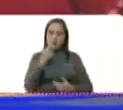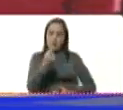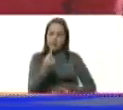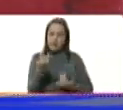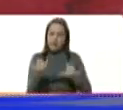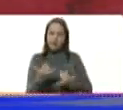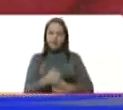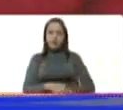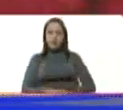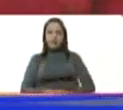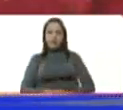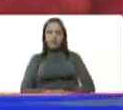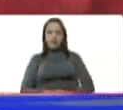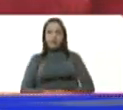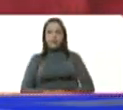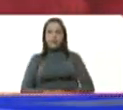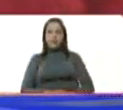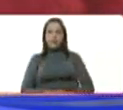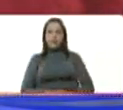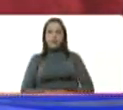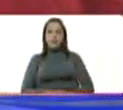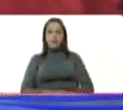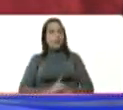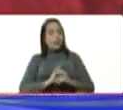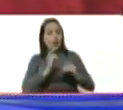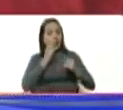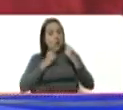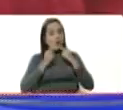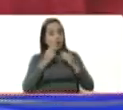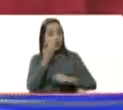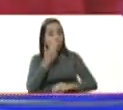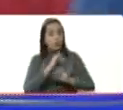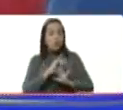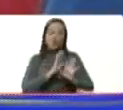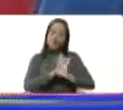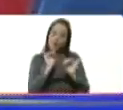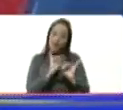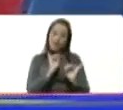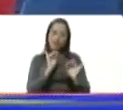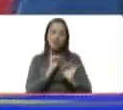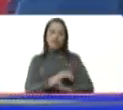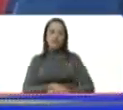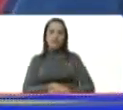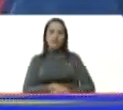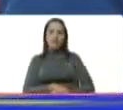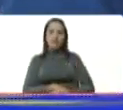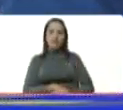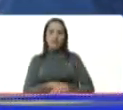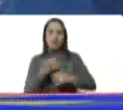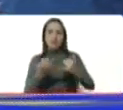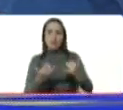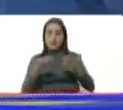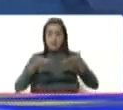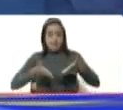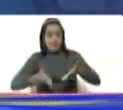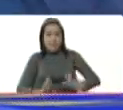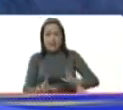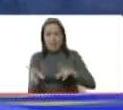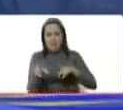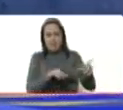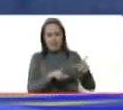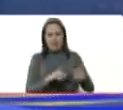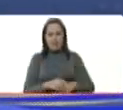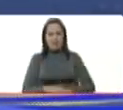Bueno, muy bien. Vamos por el color rojo. No, ya terminamos. Ya parimos. Sí, ya estamos ya. Mira. Prácticamente el bebé está listo para salir.